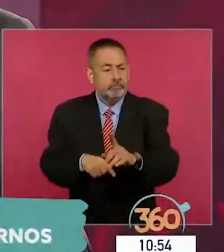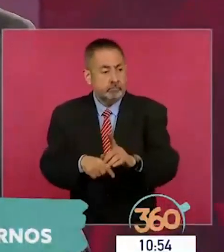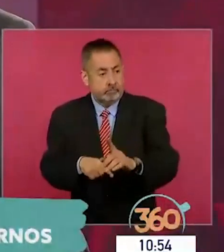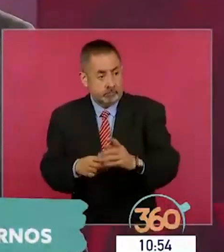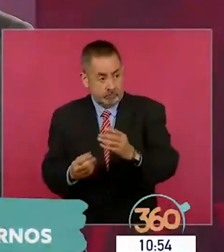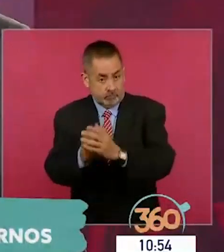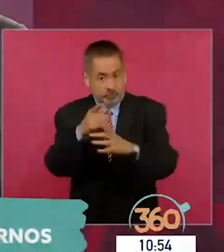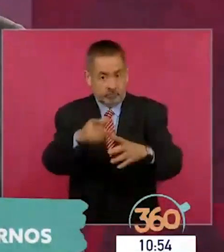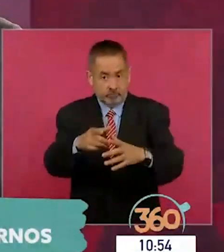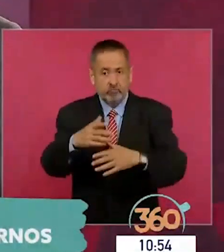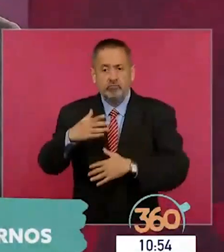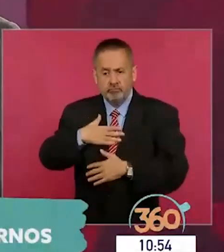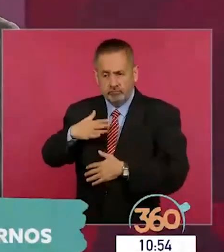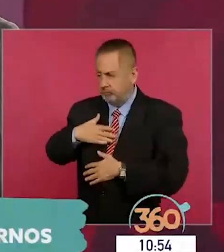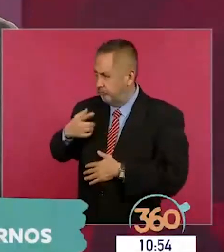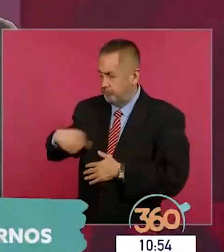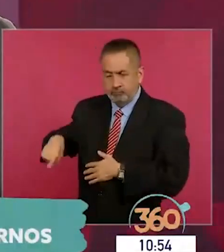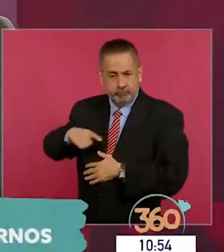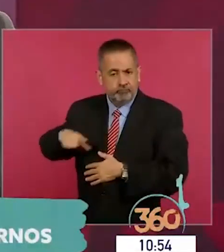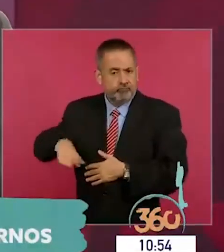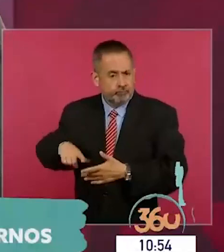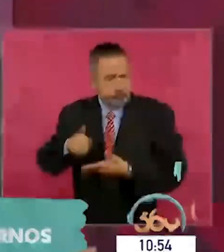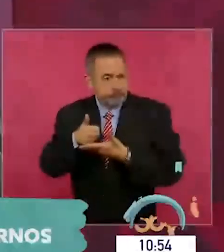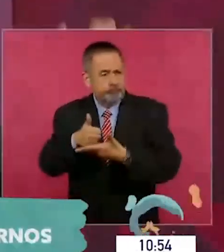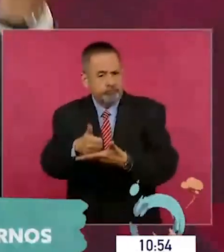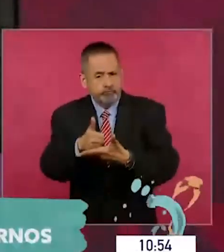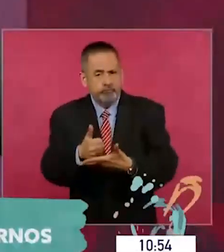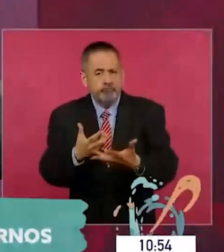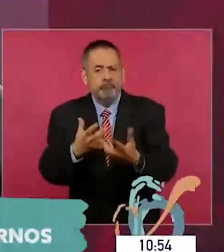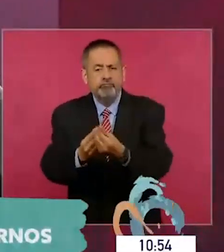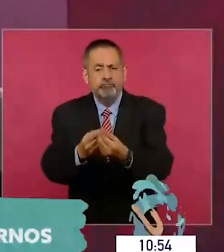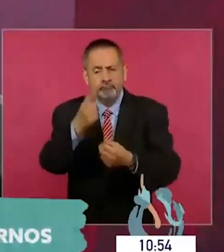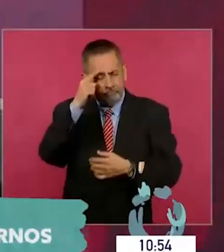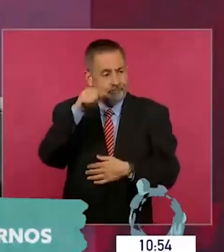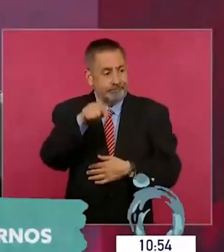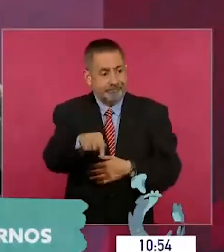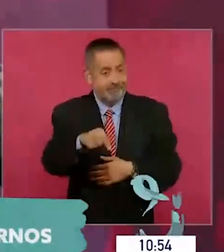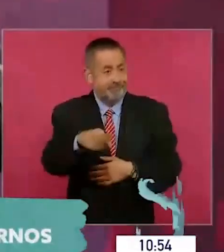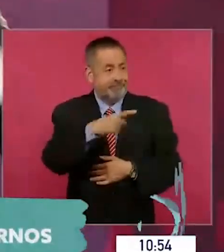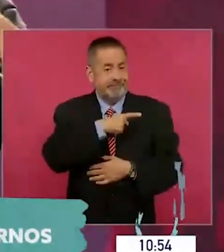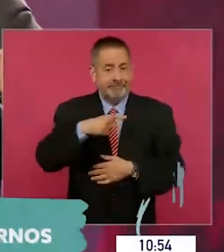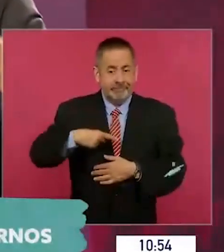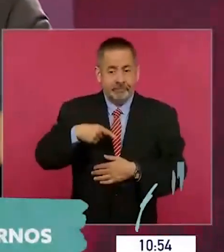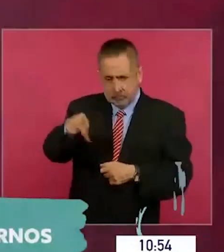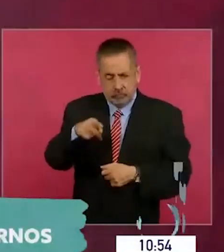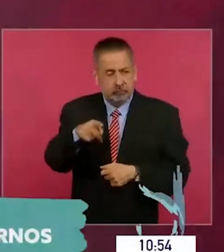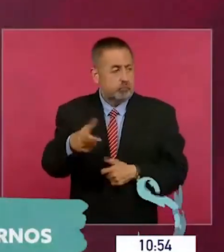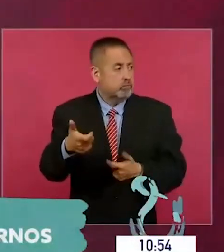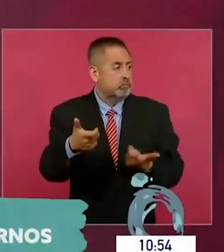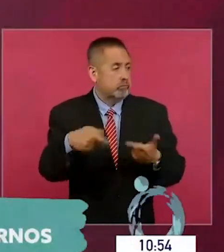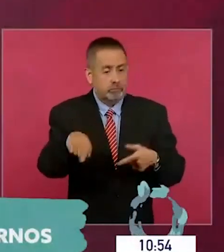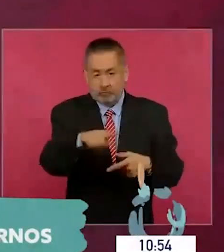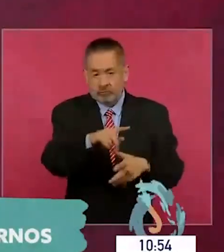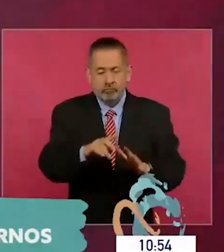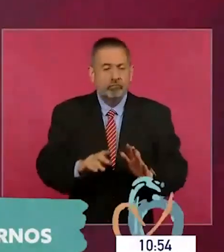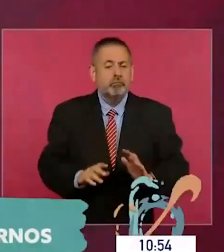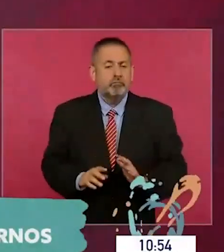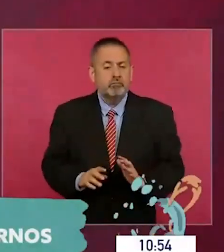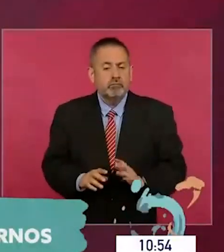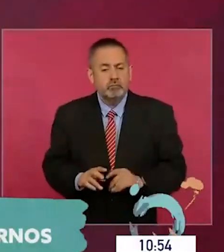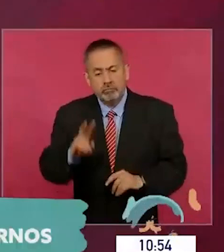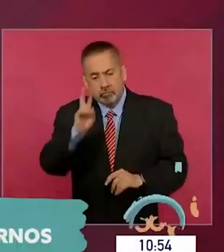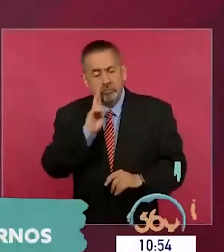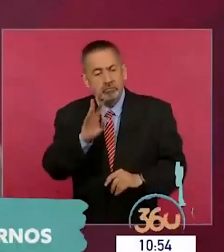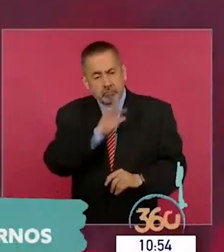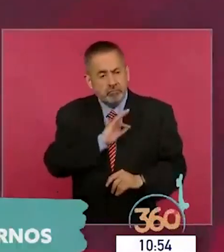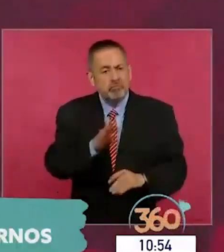nosotros le íbamos a ayudar para que la deuda que tiene la empresa con el gobierno, sí se